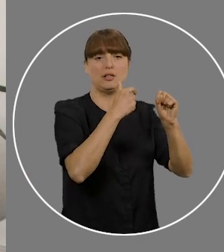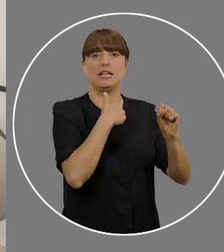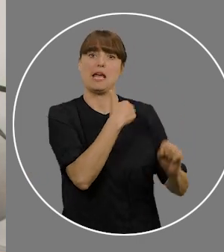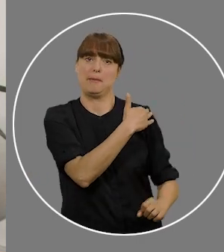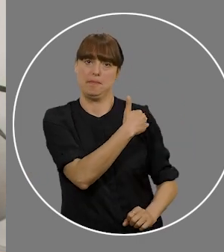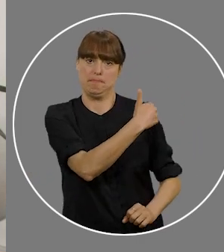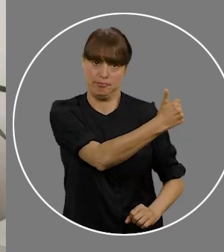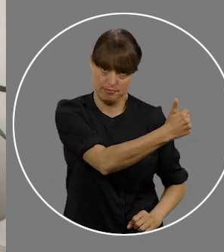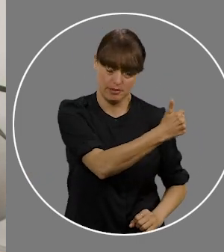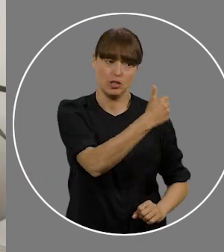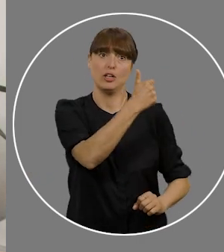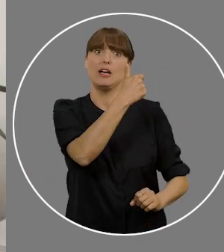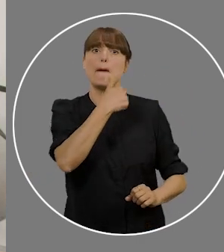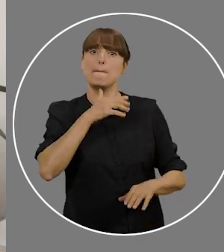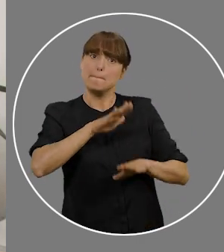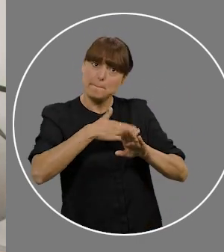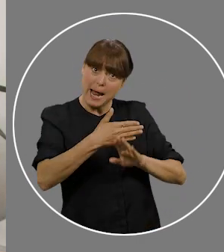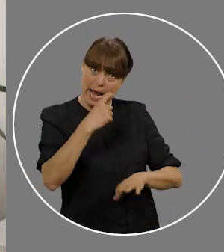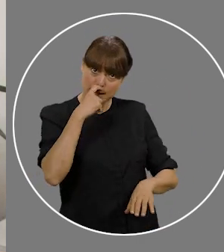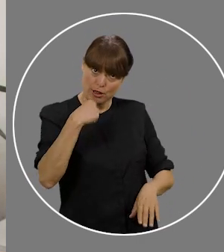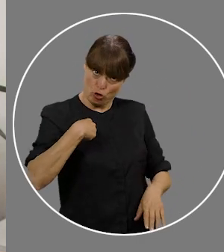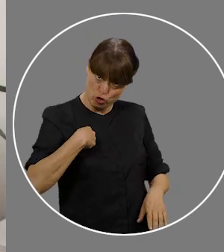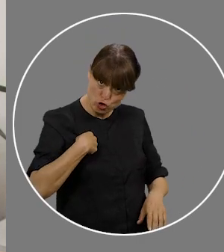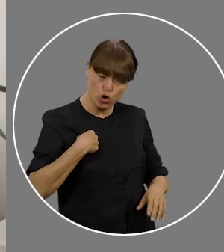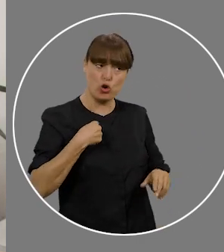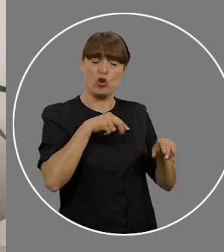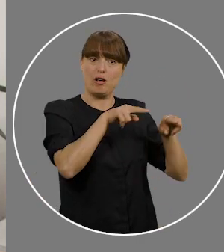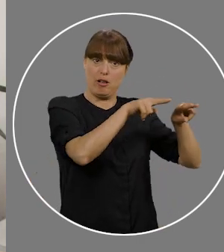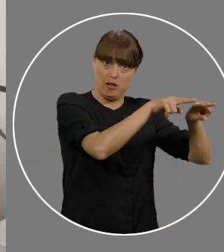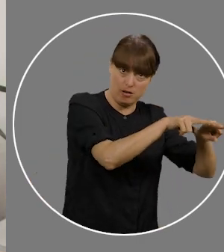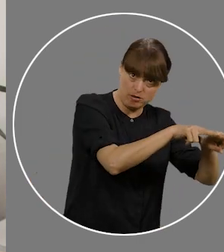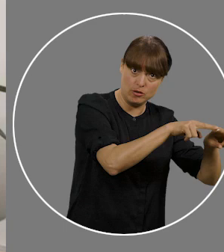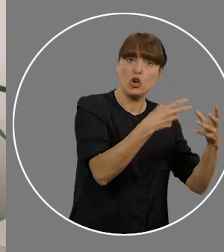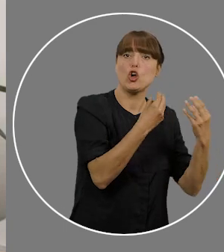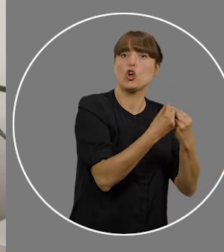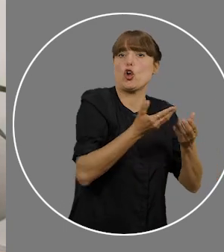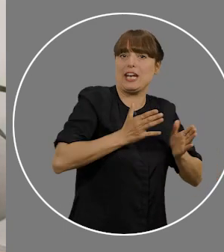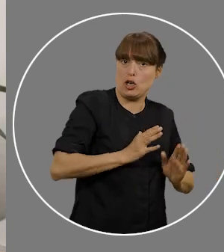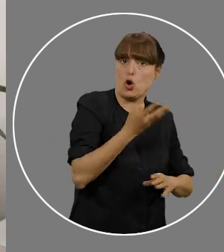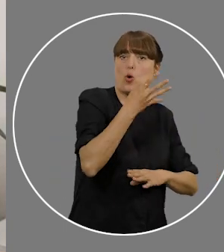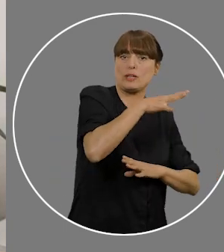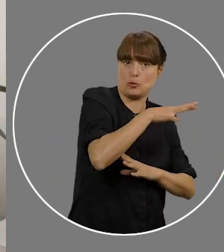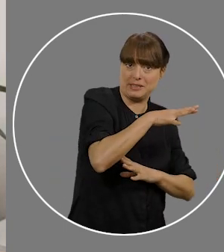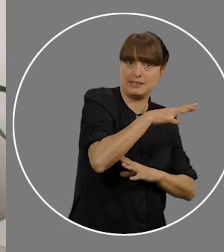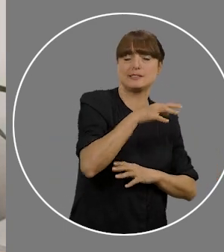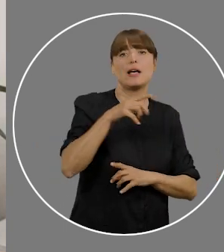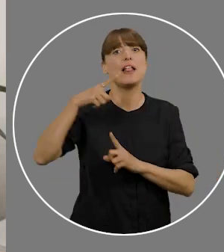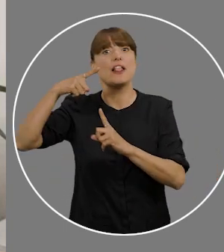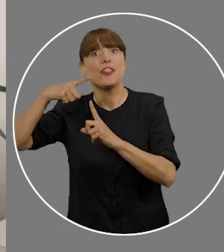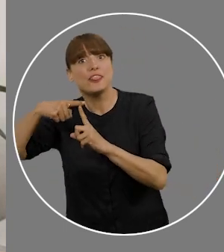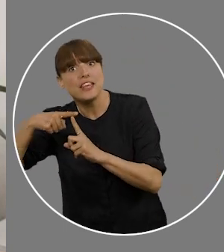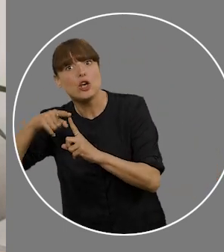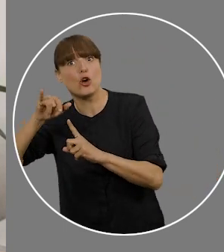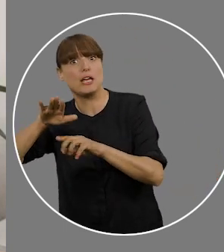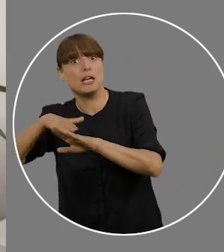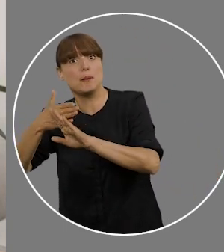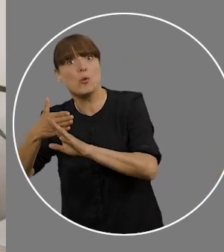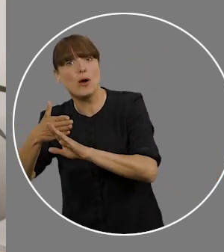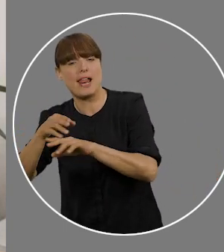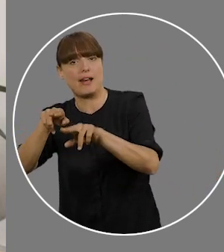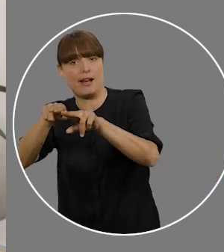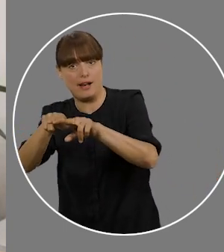mi hijo que tenía 4 meses, y ella con un cuñado vivía en la otra habitación. ¿Ella quién era? La madre de